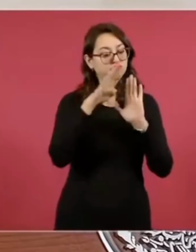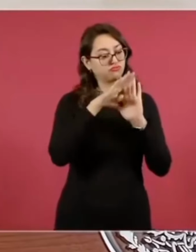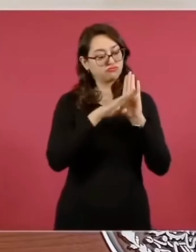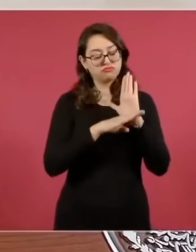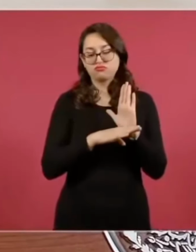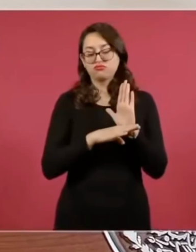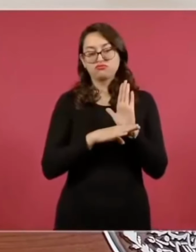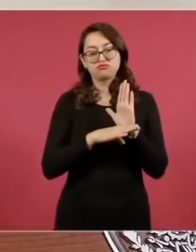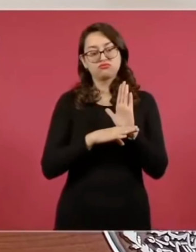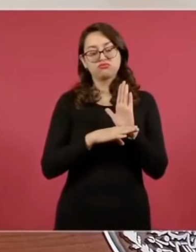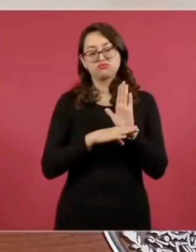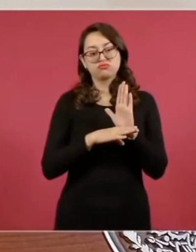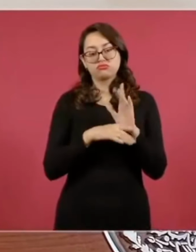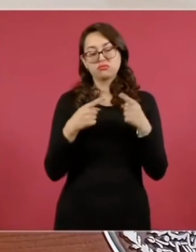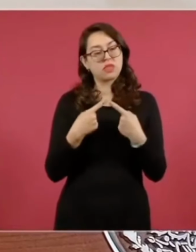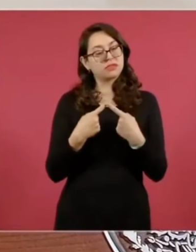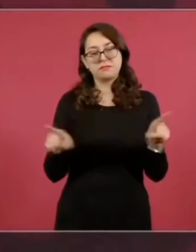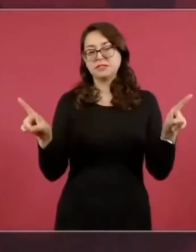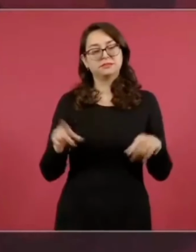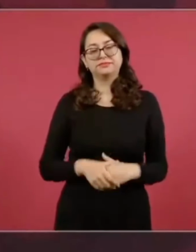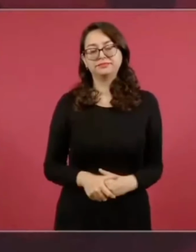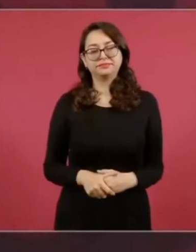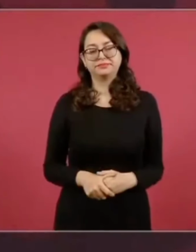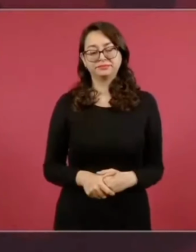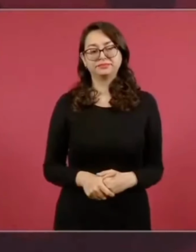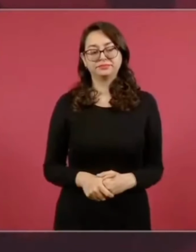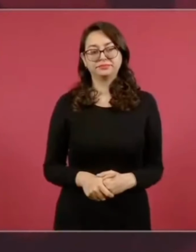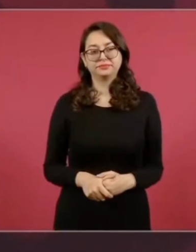en este tema de neutralidad.